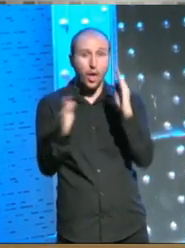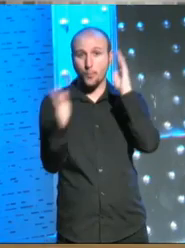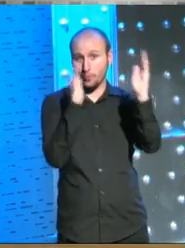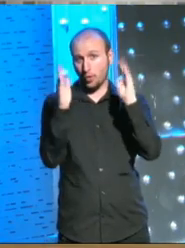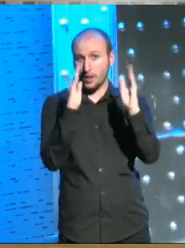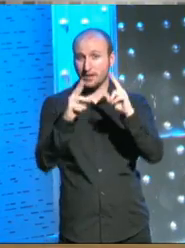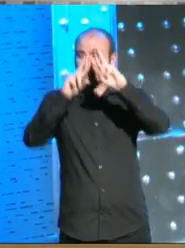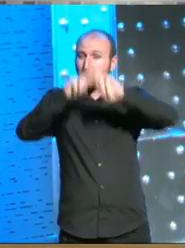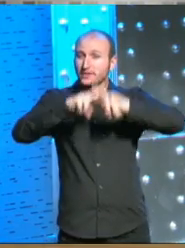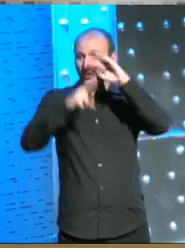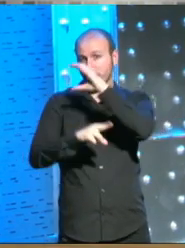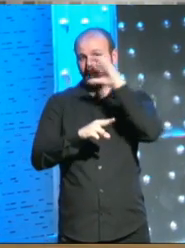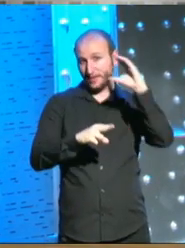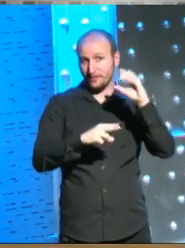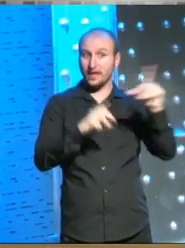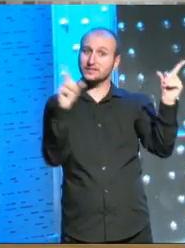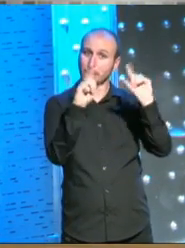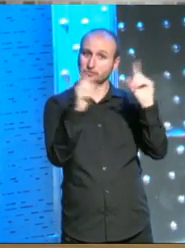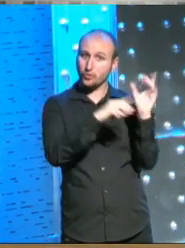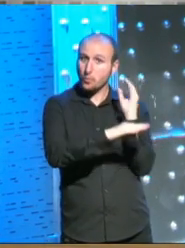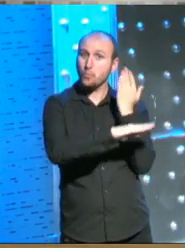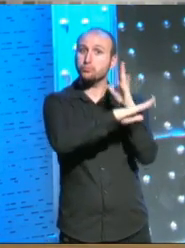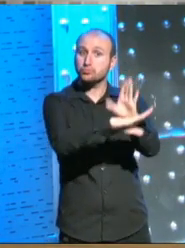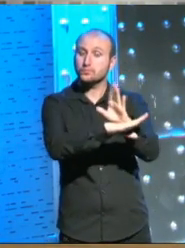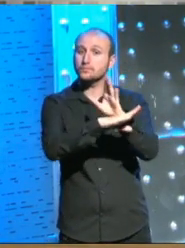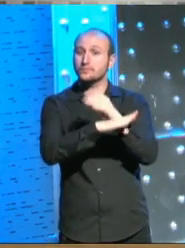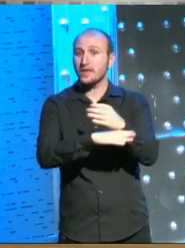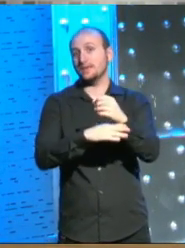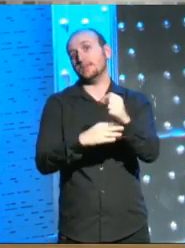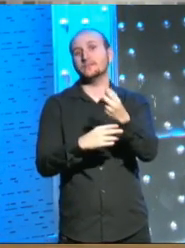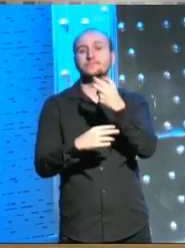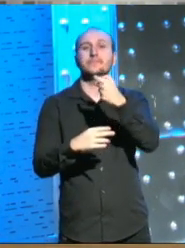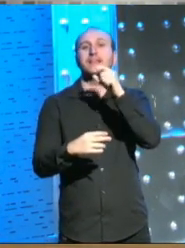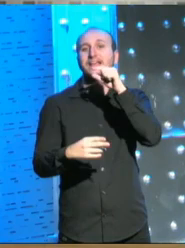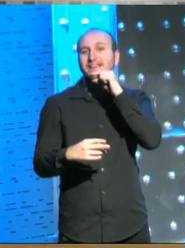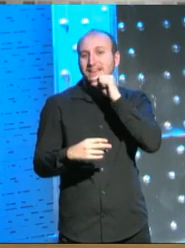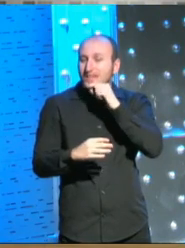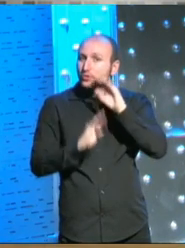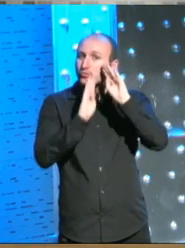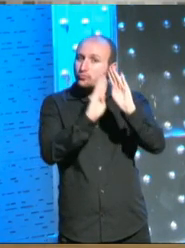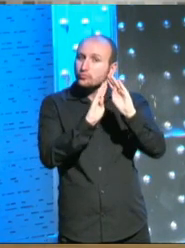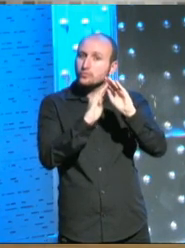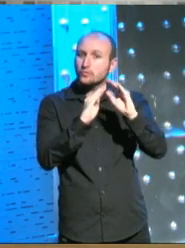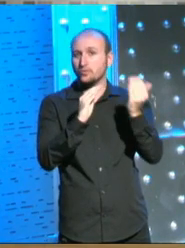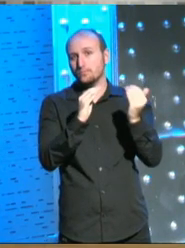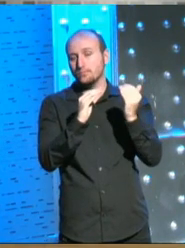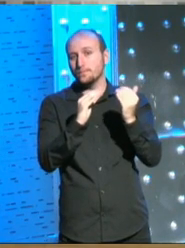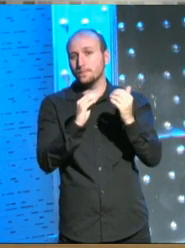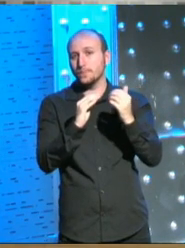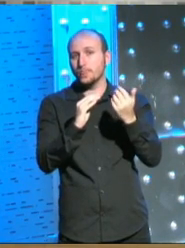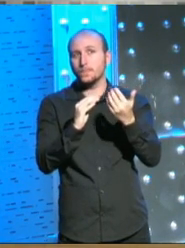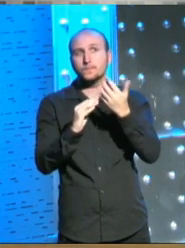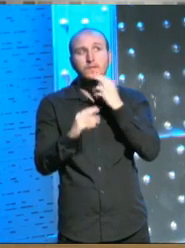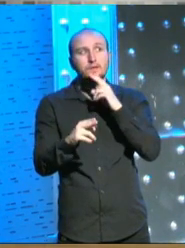científica para televisión. Y el tataranieto de estos genios es uno que se llama, que hace una cosa